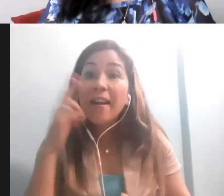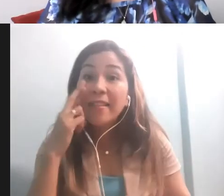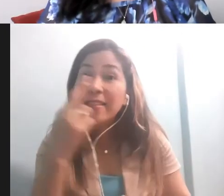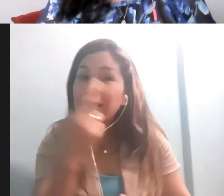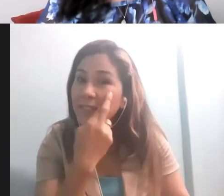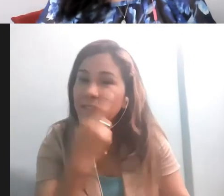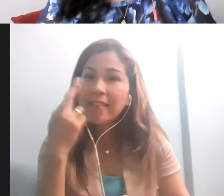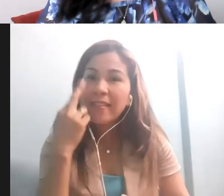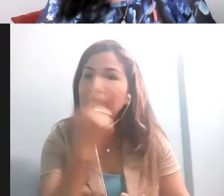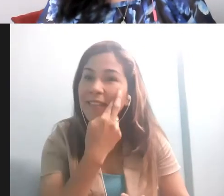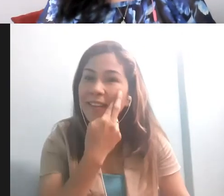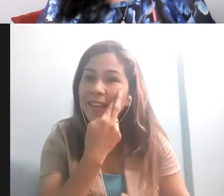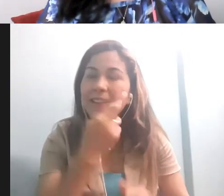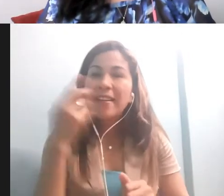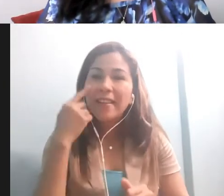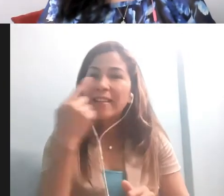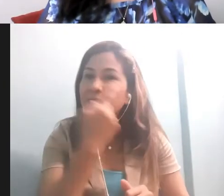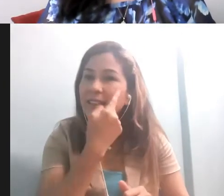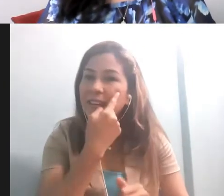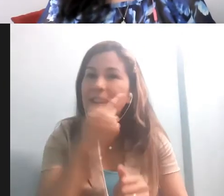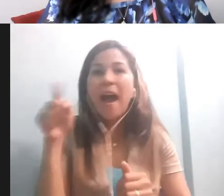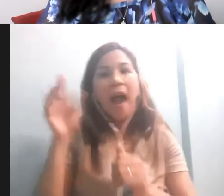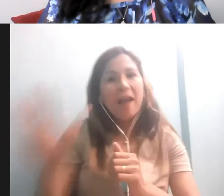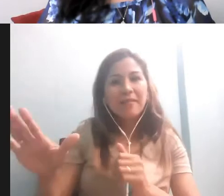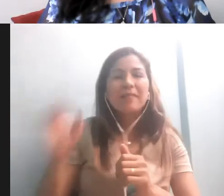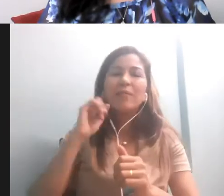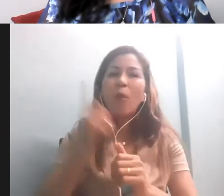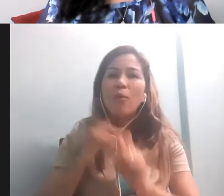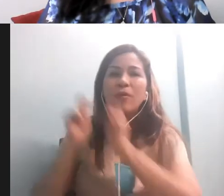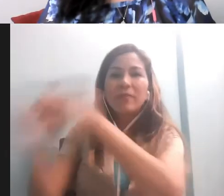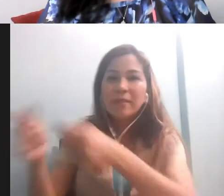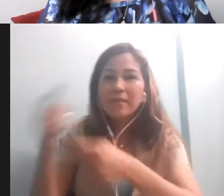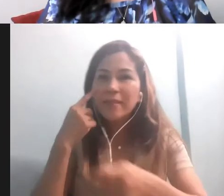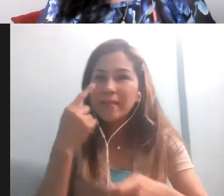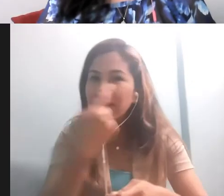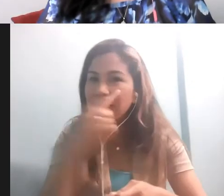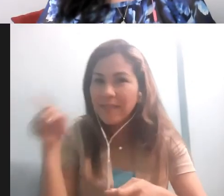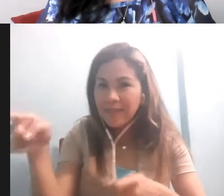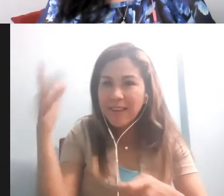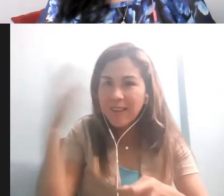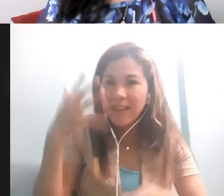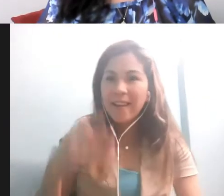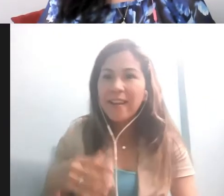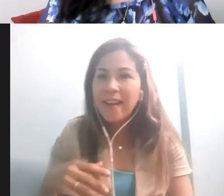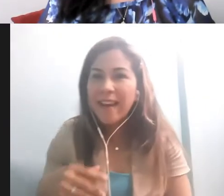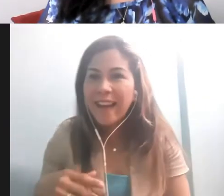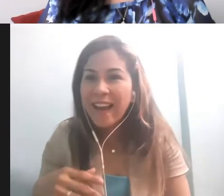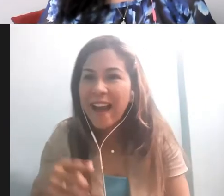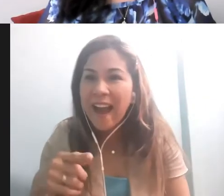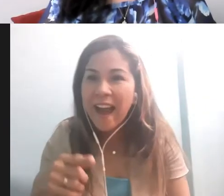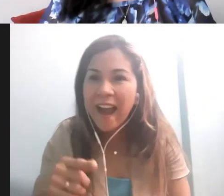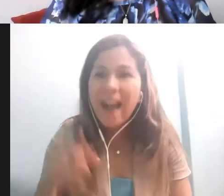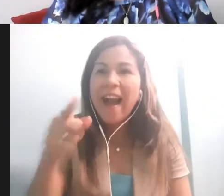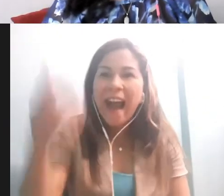porque ese fue el rasgo característico que los sordos vieron en ella, ¿no? Y Y quizás también fue por un al que tiempo colocaron esta, por esta ser fue... la periodista.